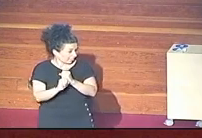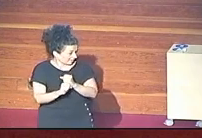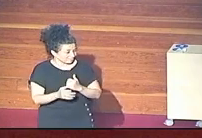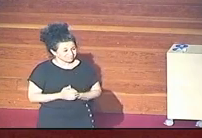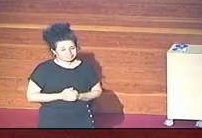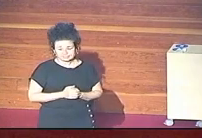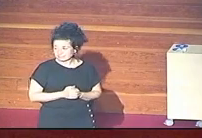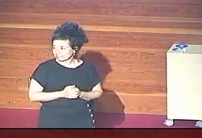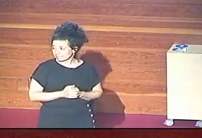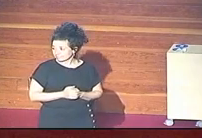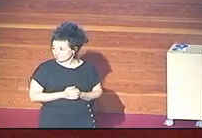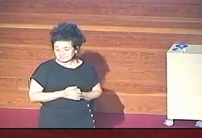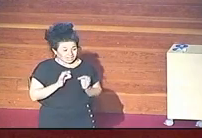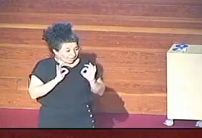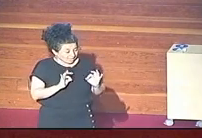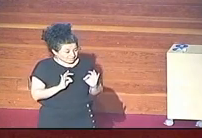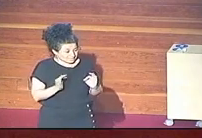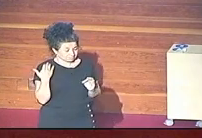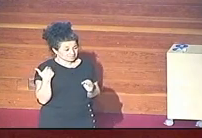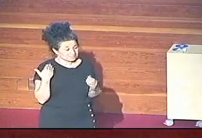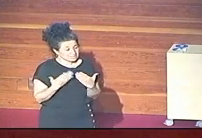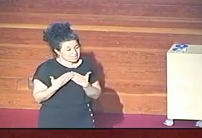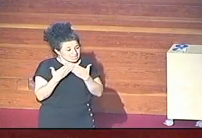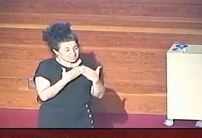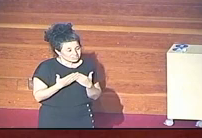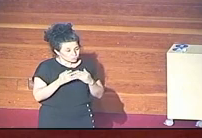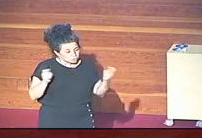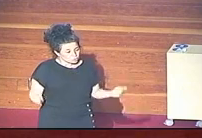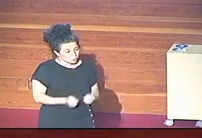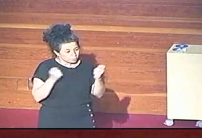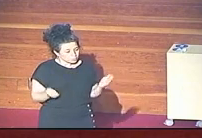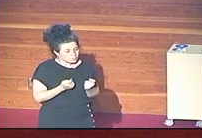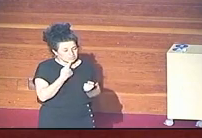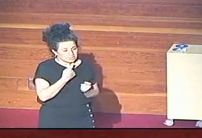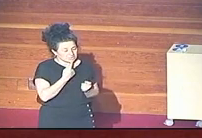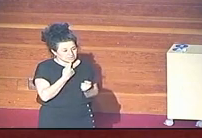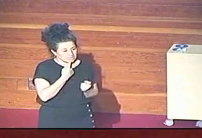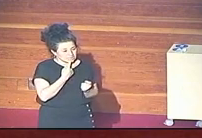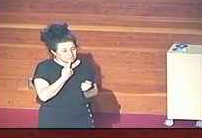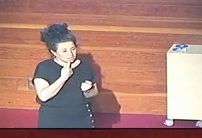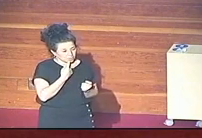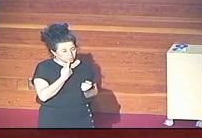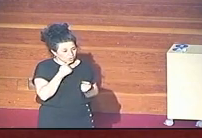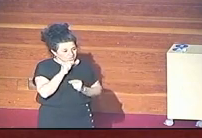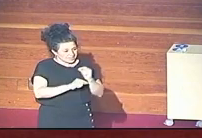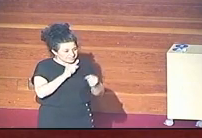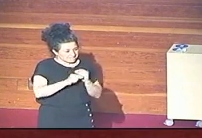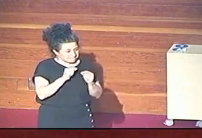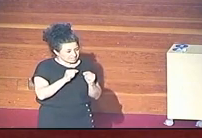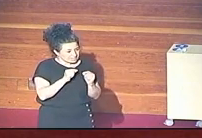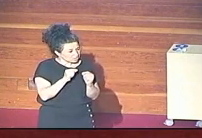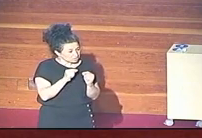bueno los estudios que se publicaban decían eso que más del 70 por ciento de las infecciones emergentes de los últimos 40 años han sido